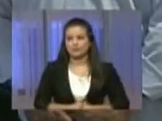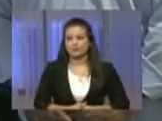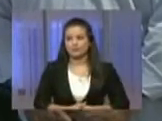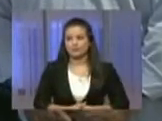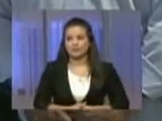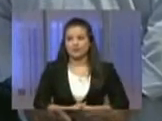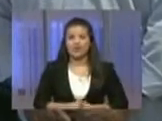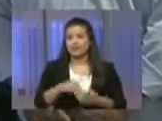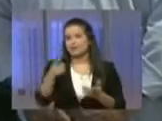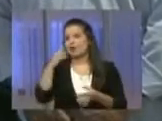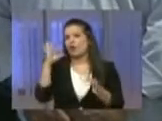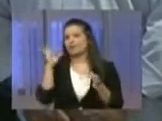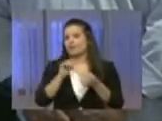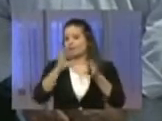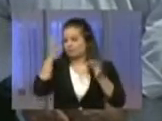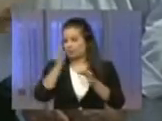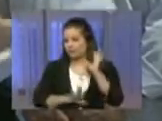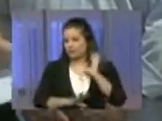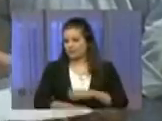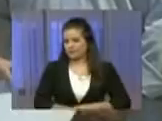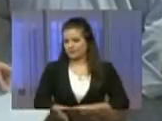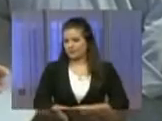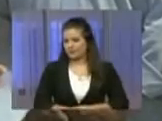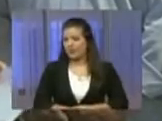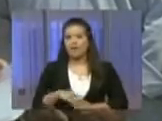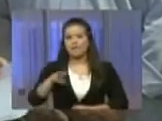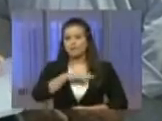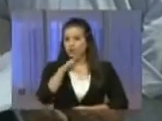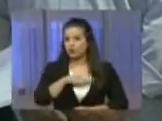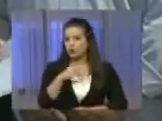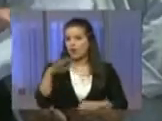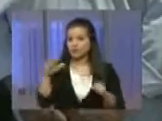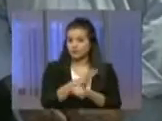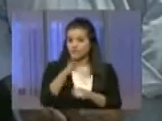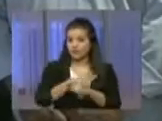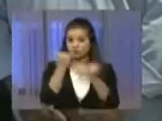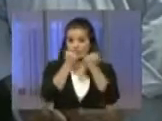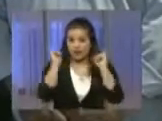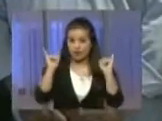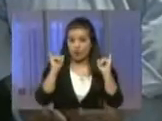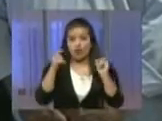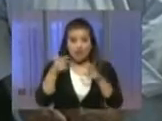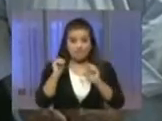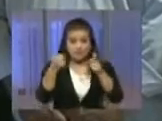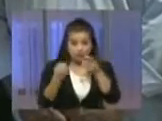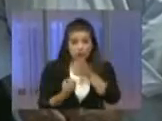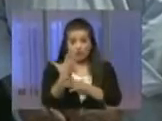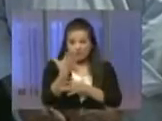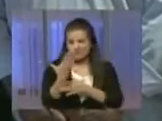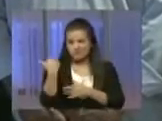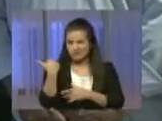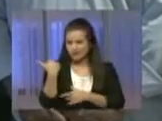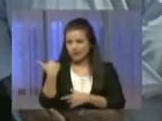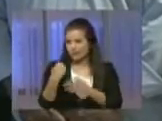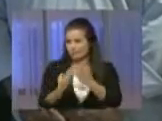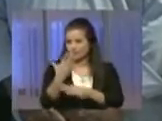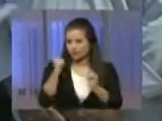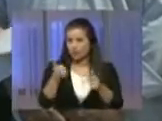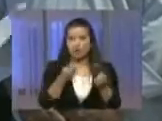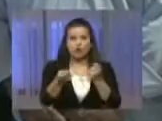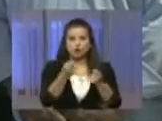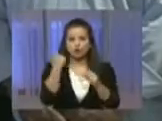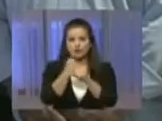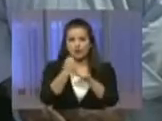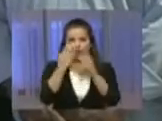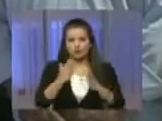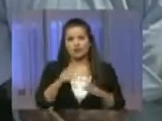coincidencia no presidente que la gran misión abastecimiento soberano nació con el control obrero de